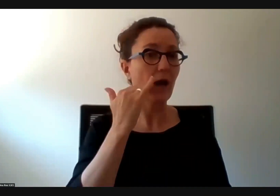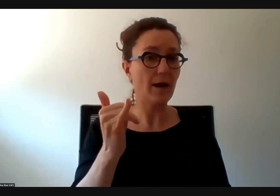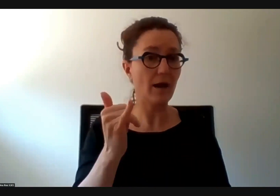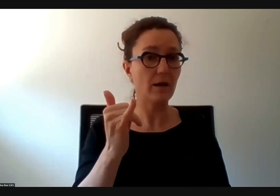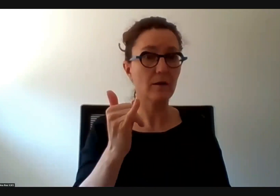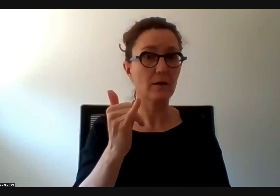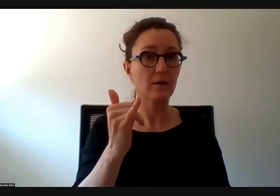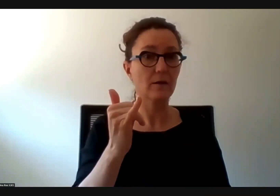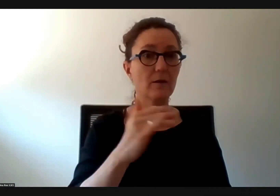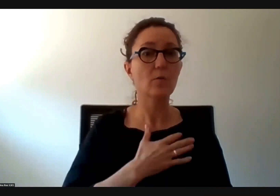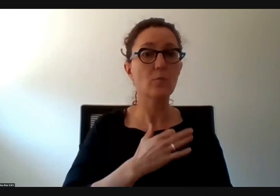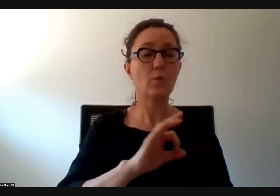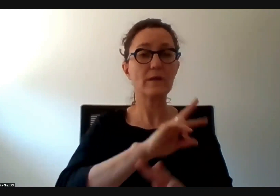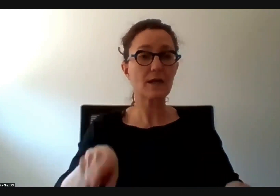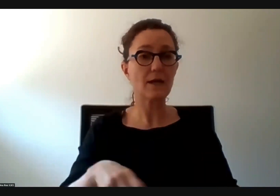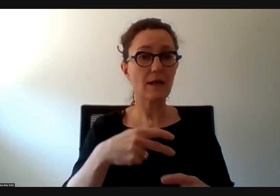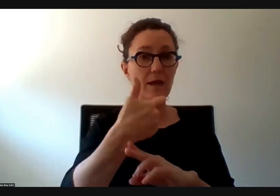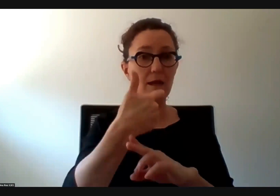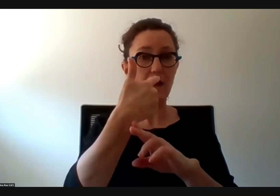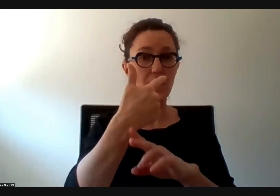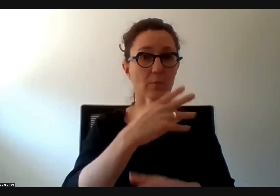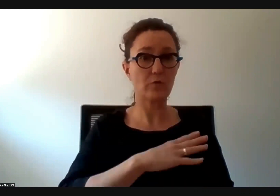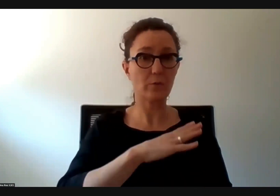¿puedes reiniciar la cámara?